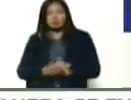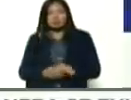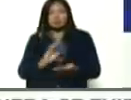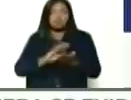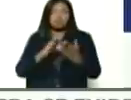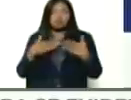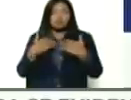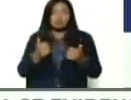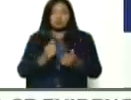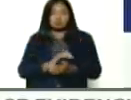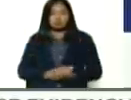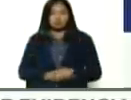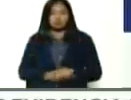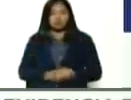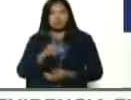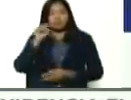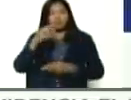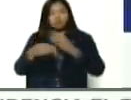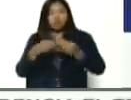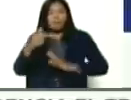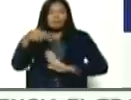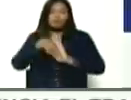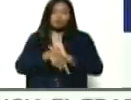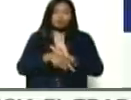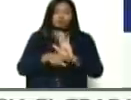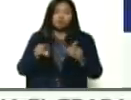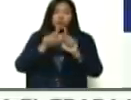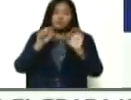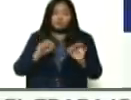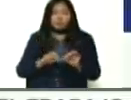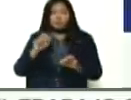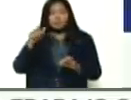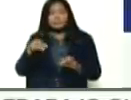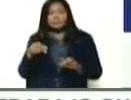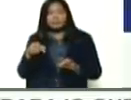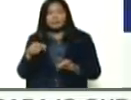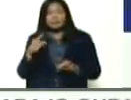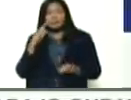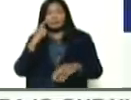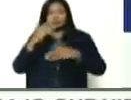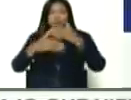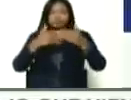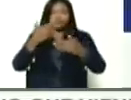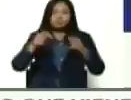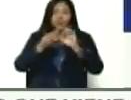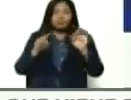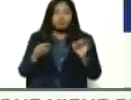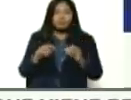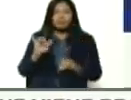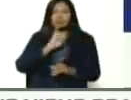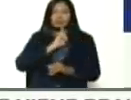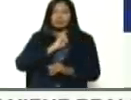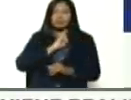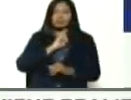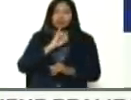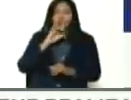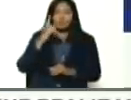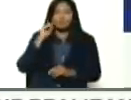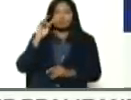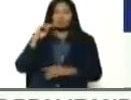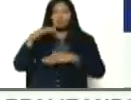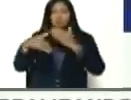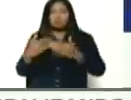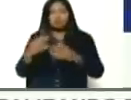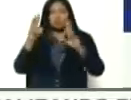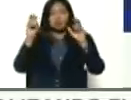centros de salud debemos profundizar en el análisis de muestras para secuenciación e identificación de posibles